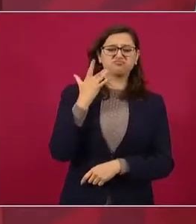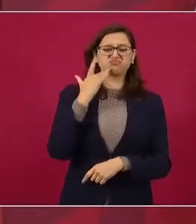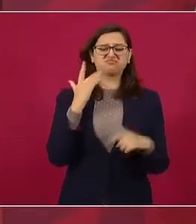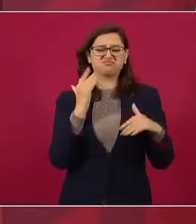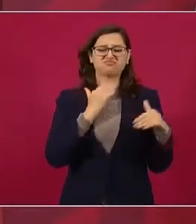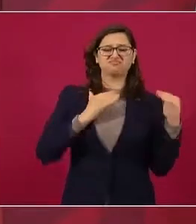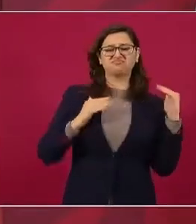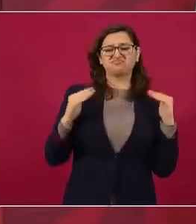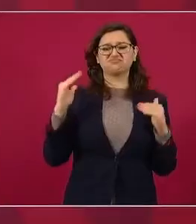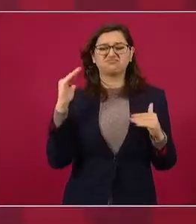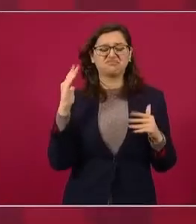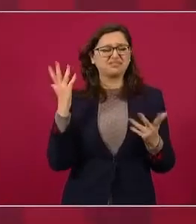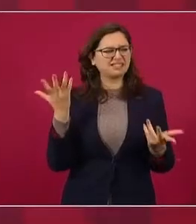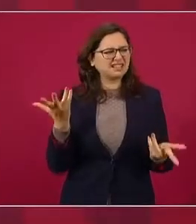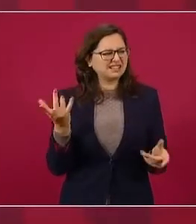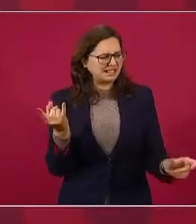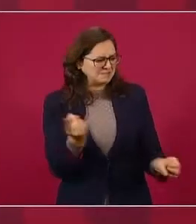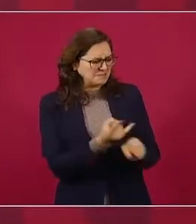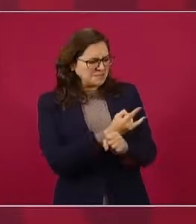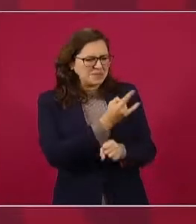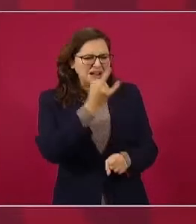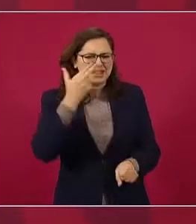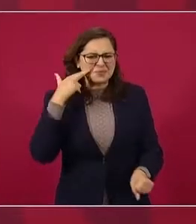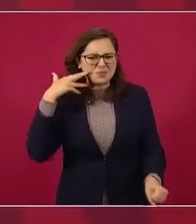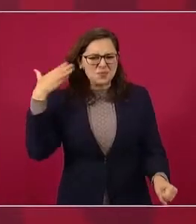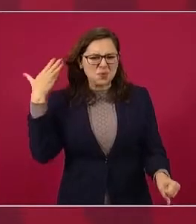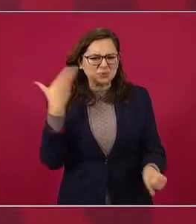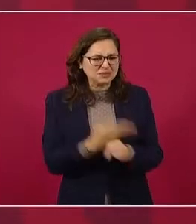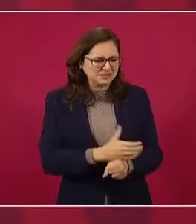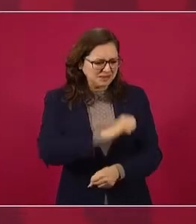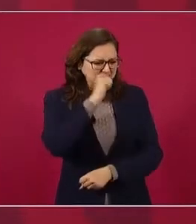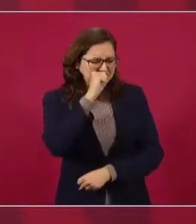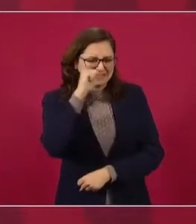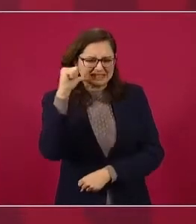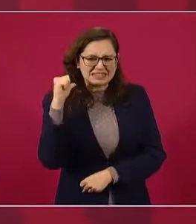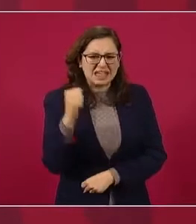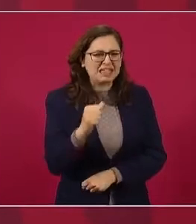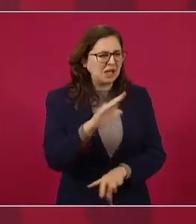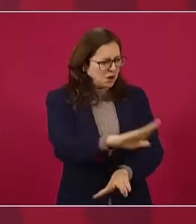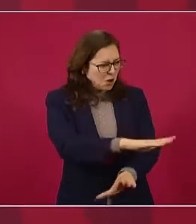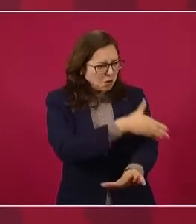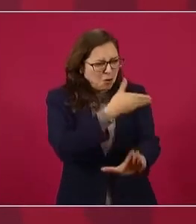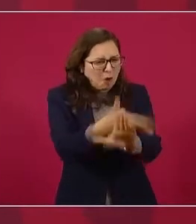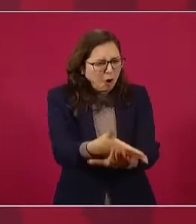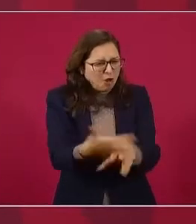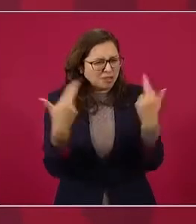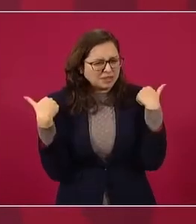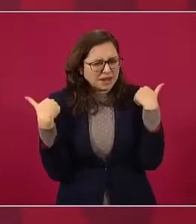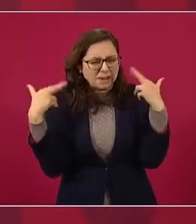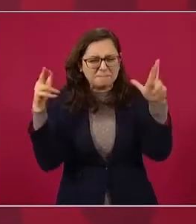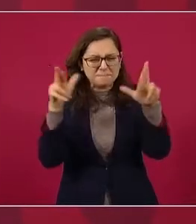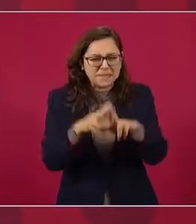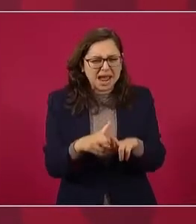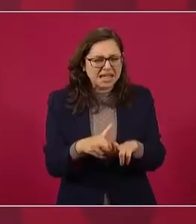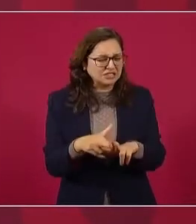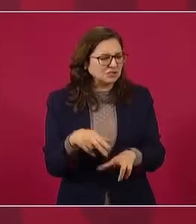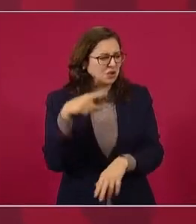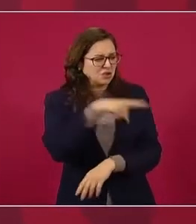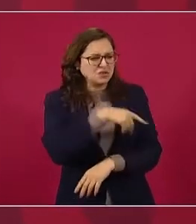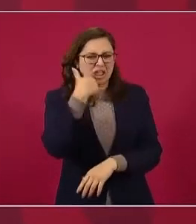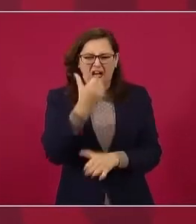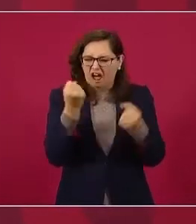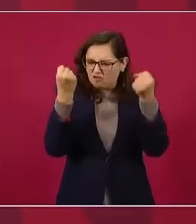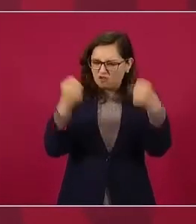maltrataron para imponer la llamada política económica neoliberal y en